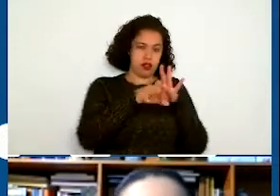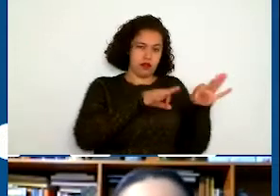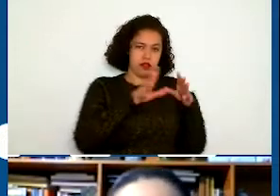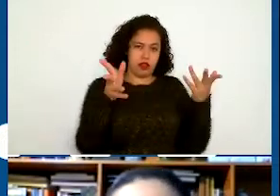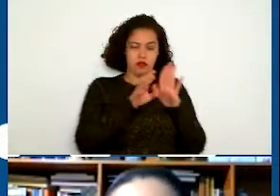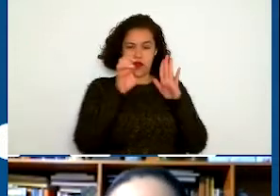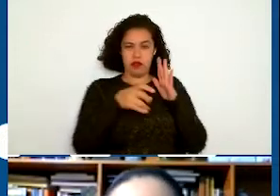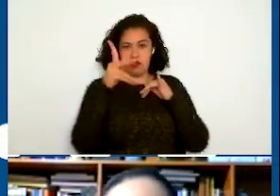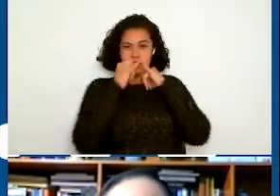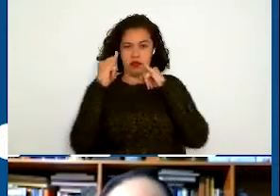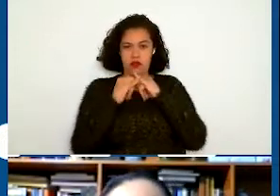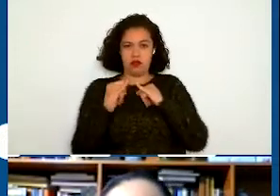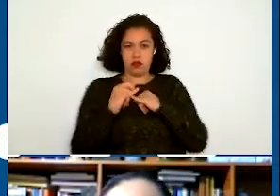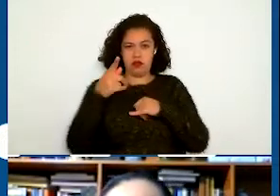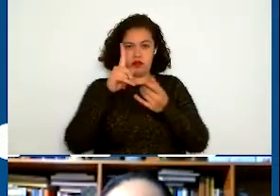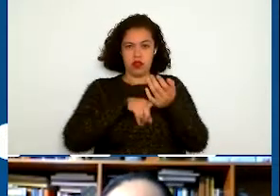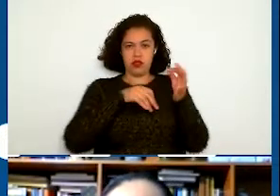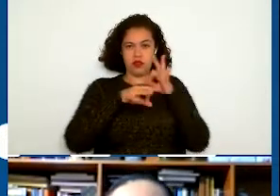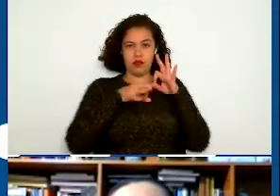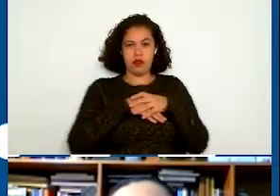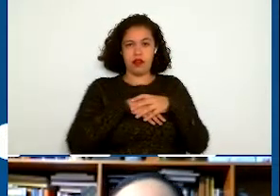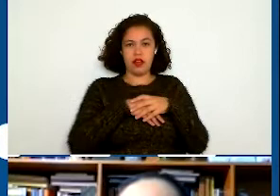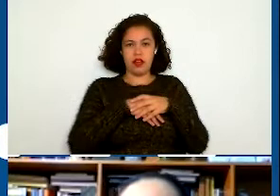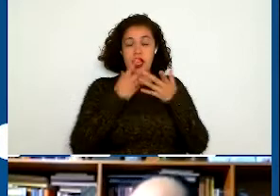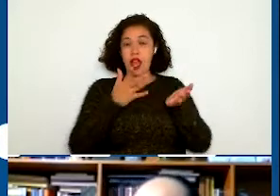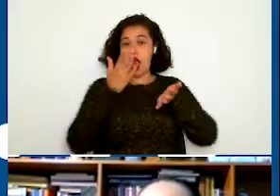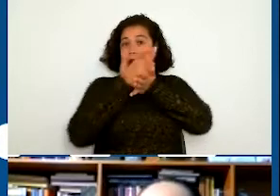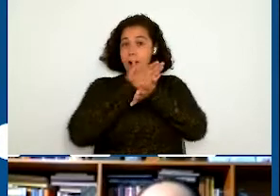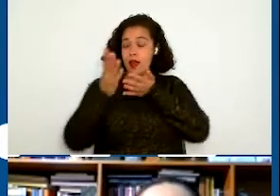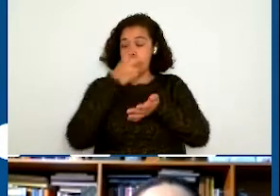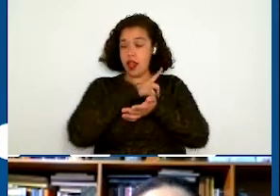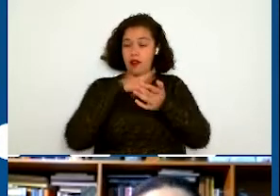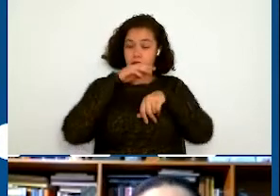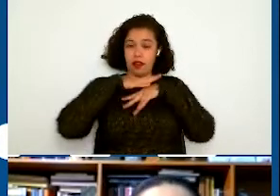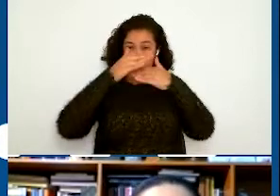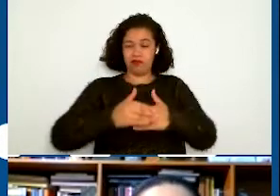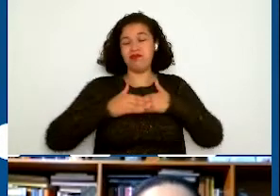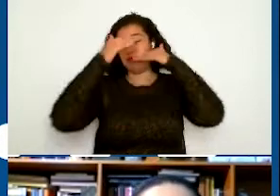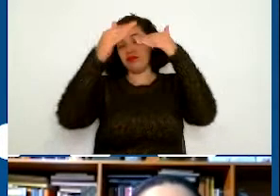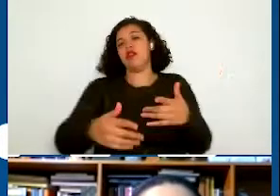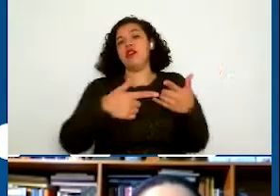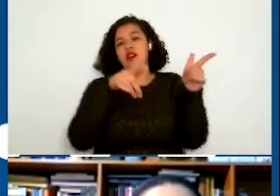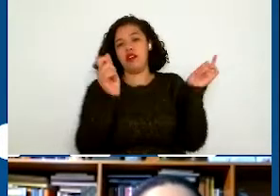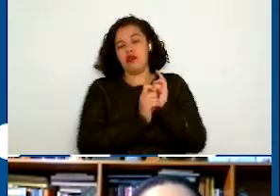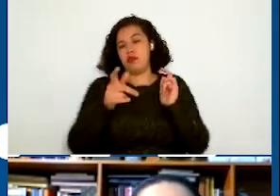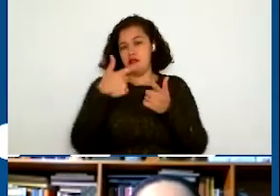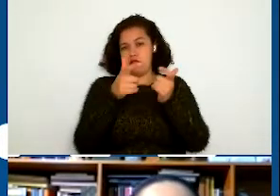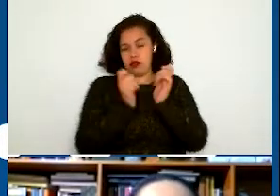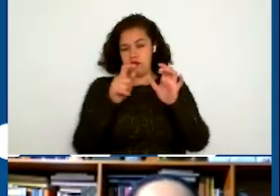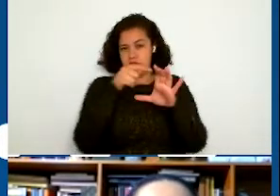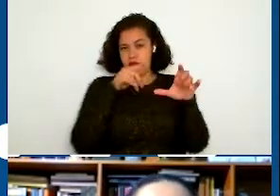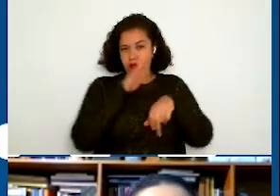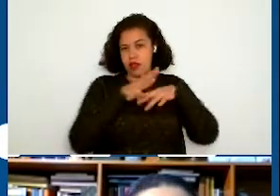las instituciones en las que ustedes están, y además se extiende todavía, ¿no?, a un grupo poblacional más amplio como